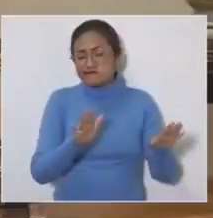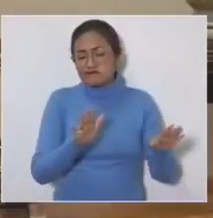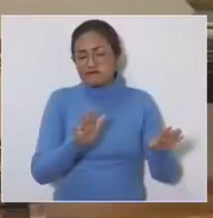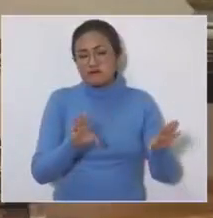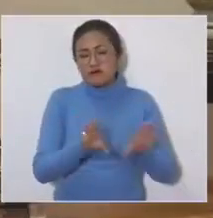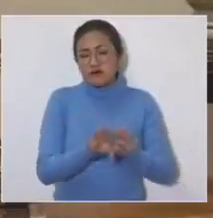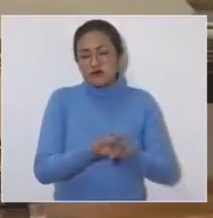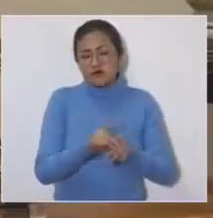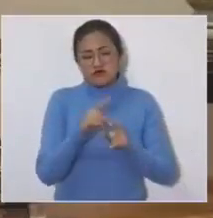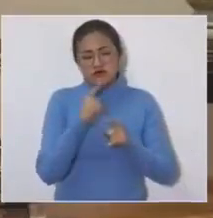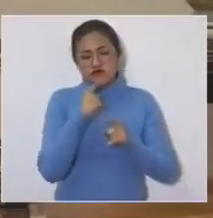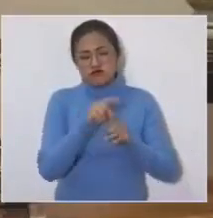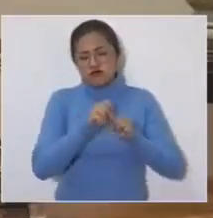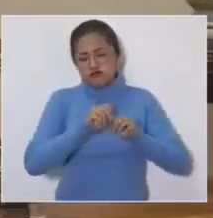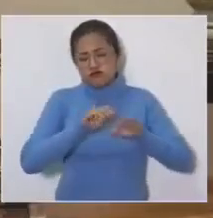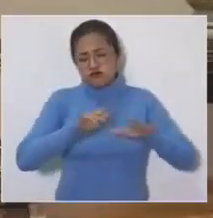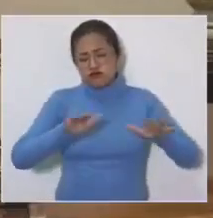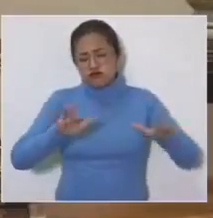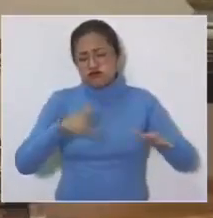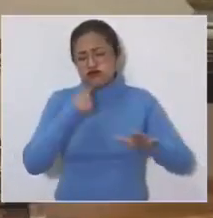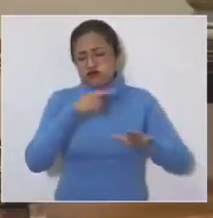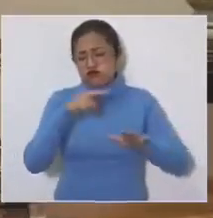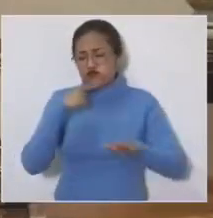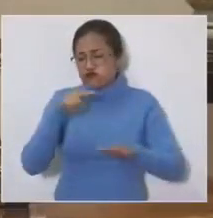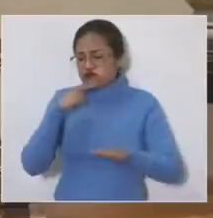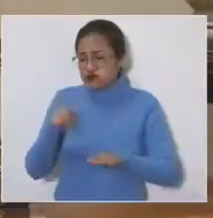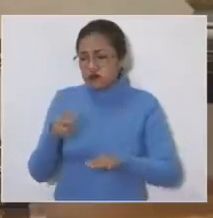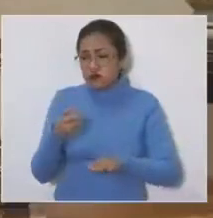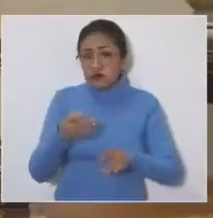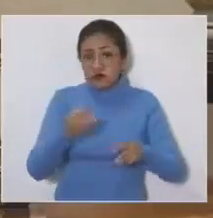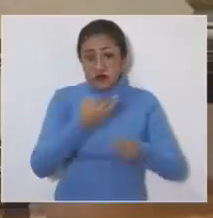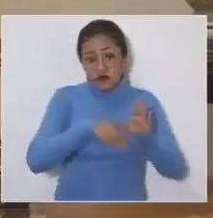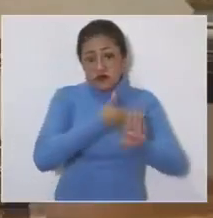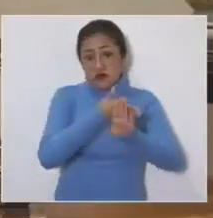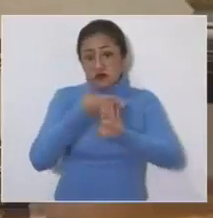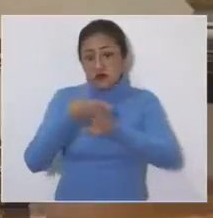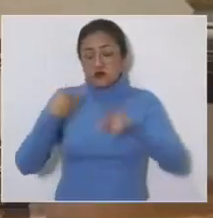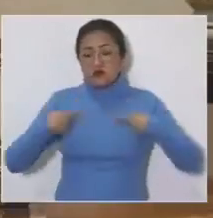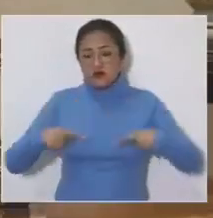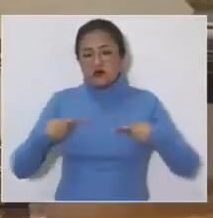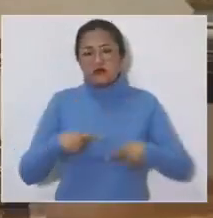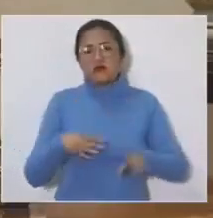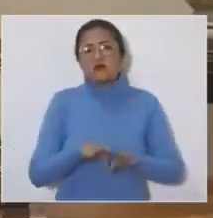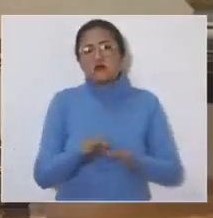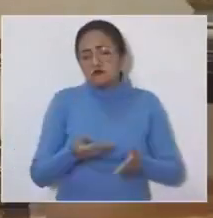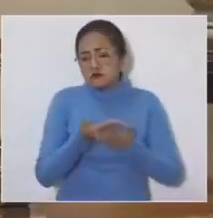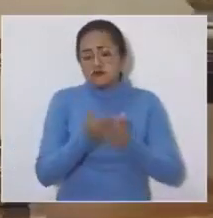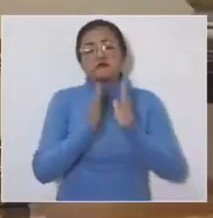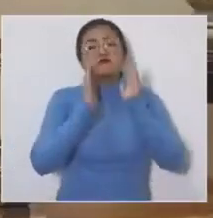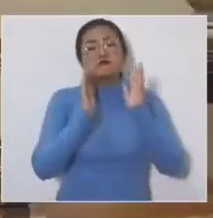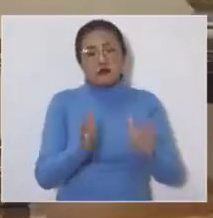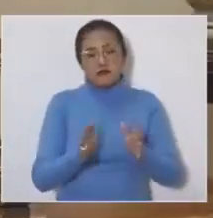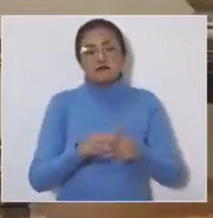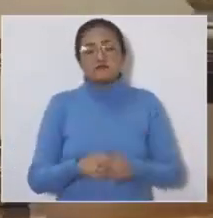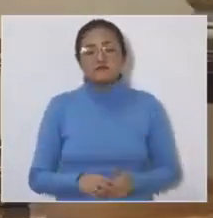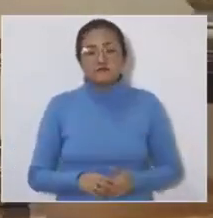las denuncias penales contra servidores públicos ya están presentadas